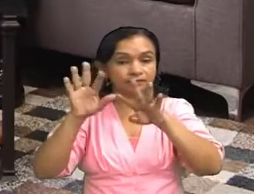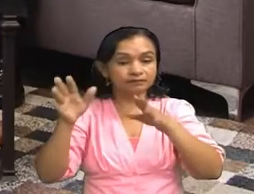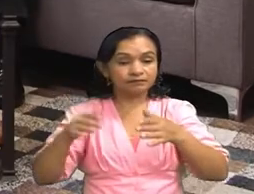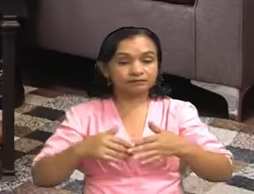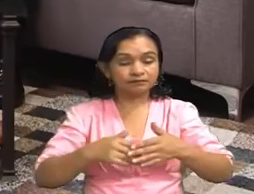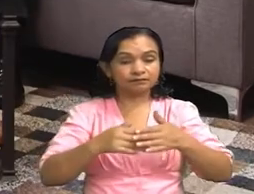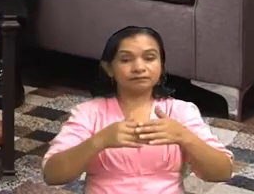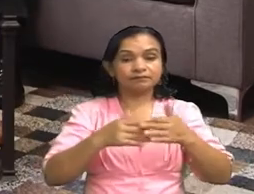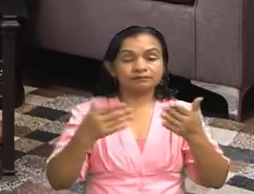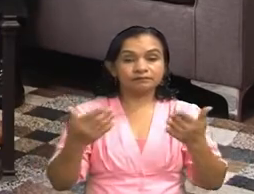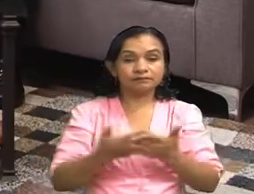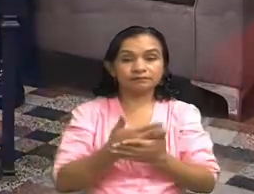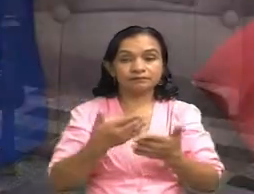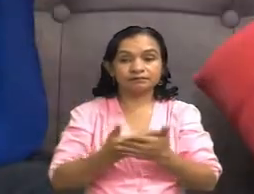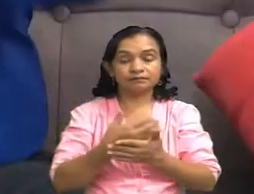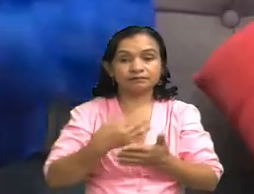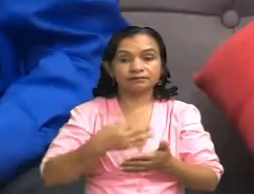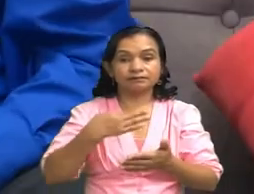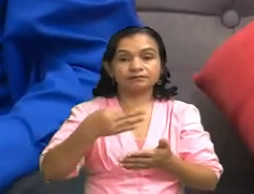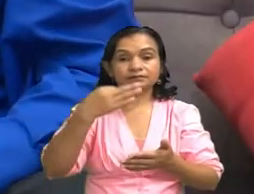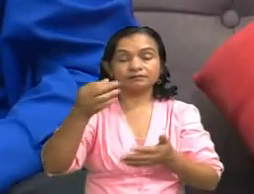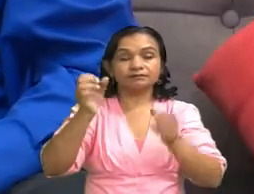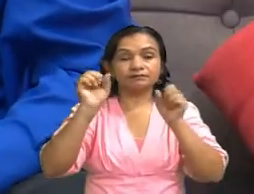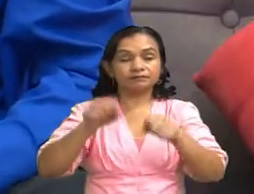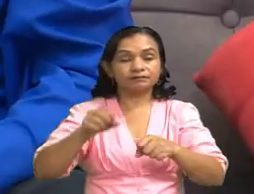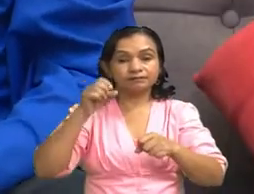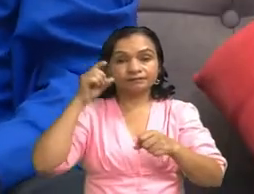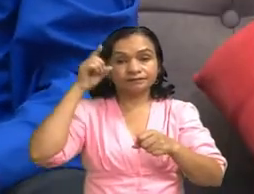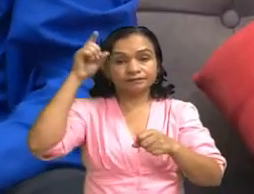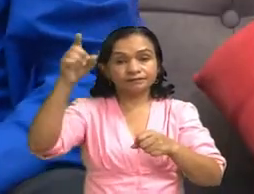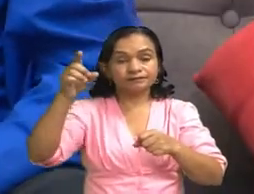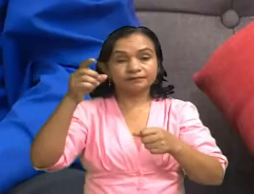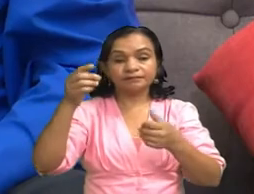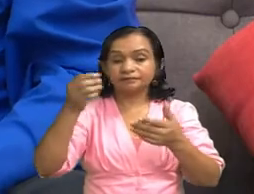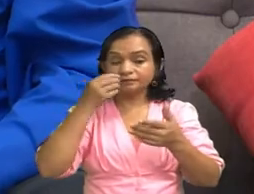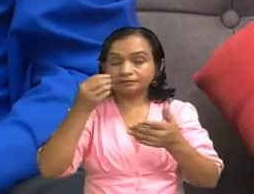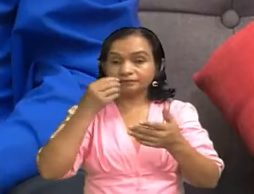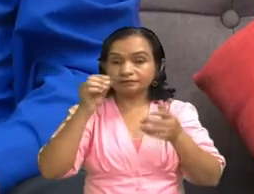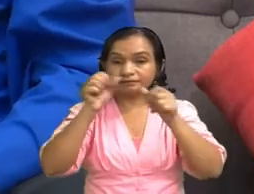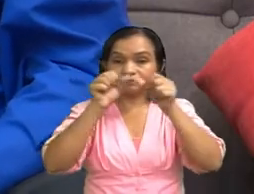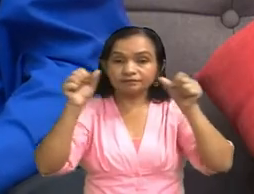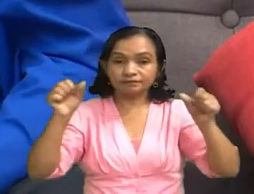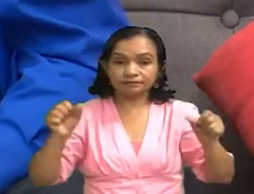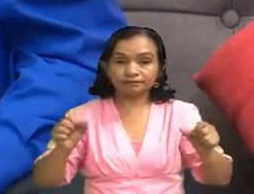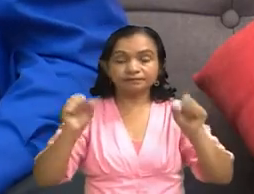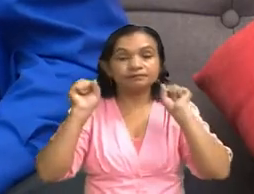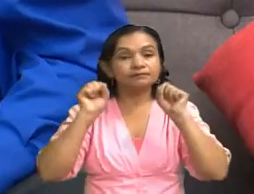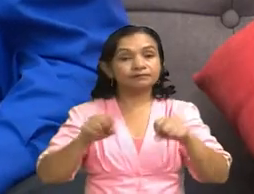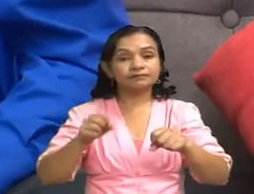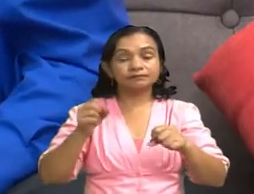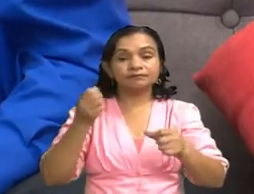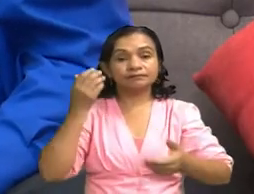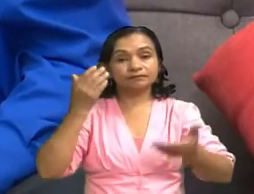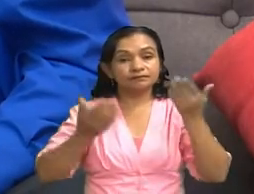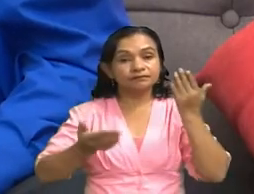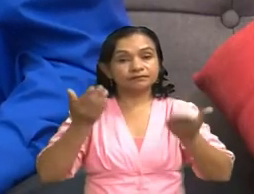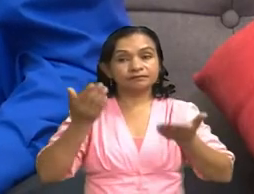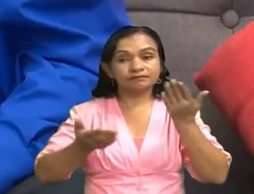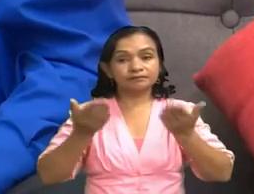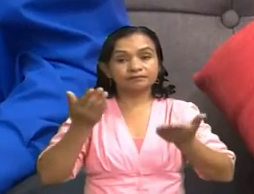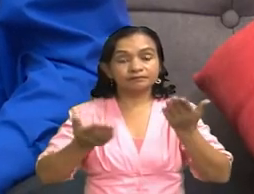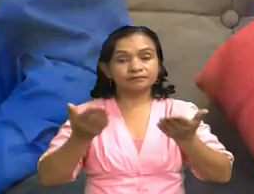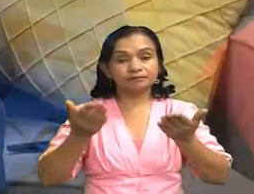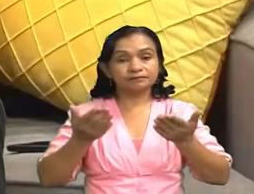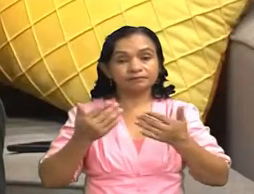visualizar en una línea de estrategia para poder desarrollarla con nutrición mucho al animal, que podríamos llegar, cuidado,